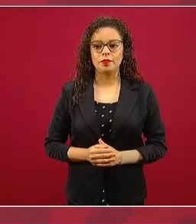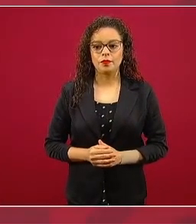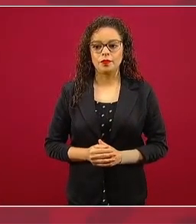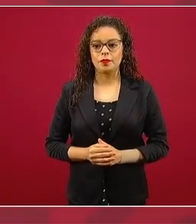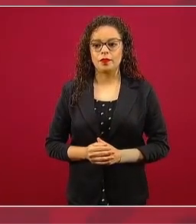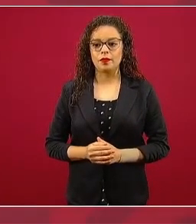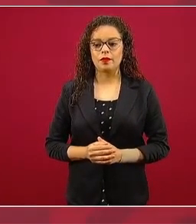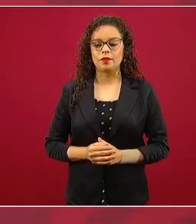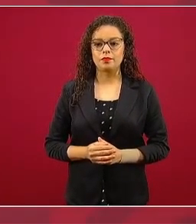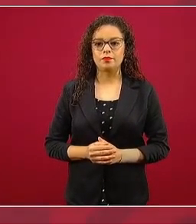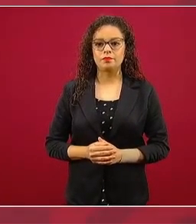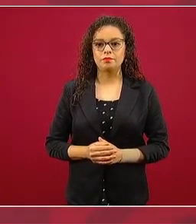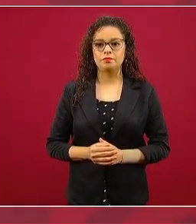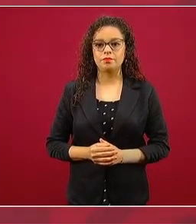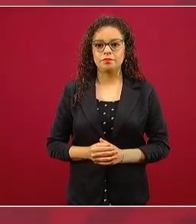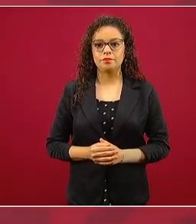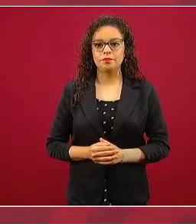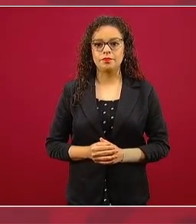promover